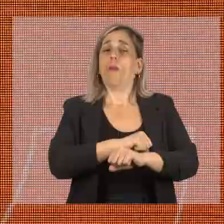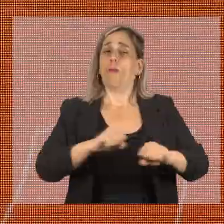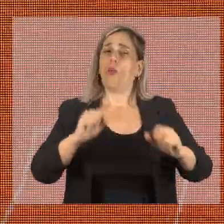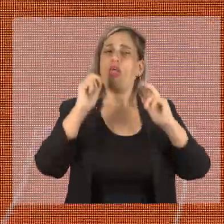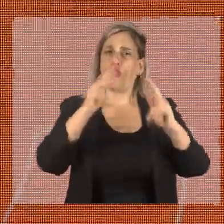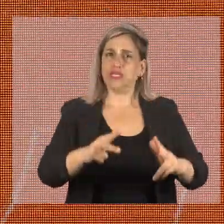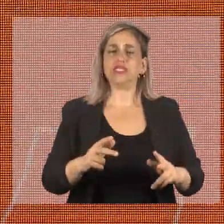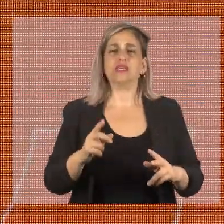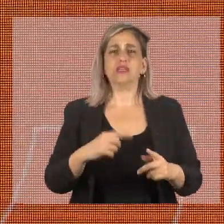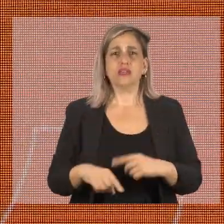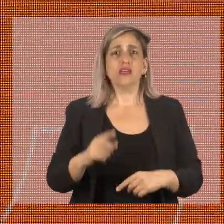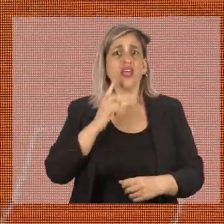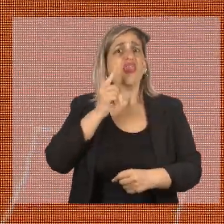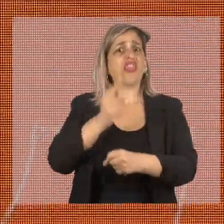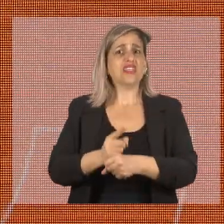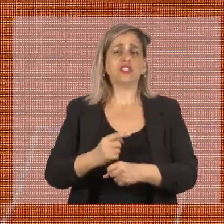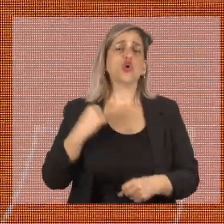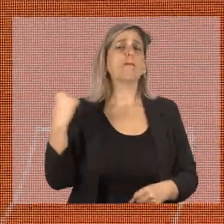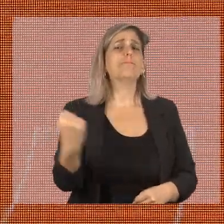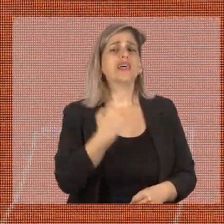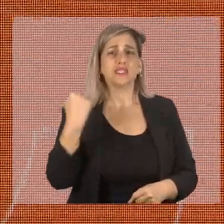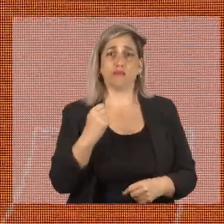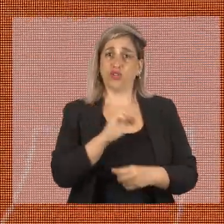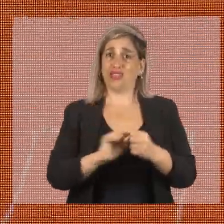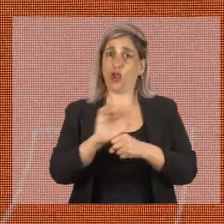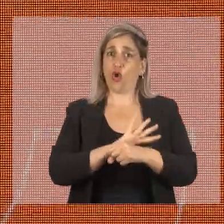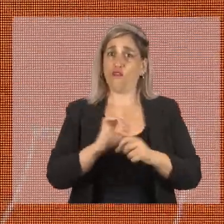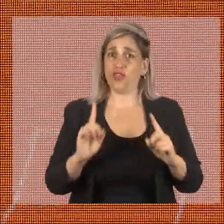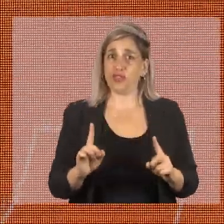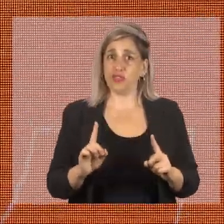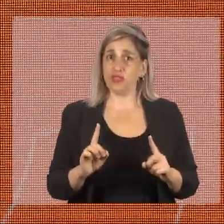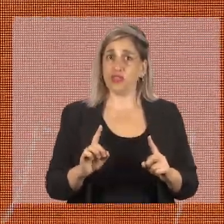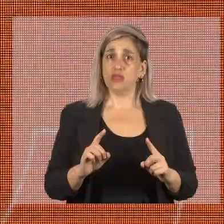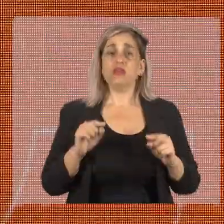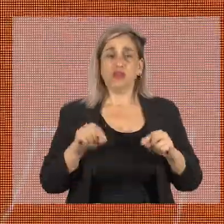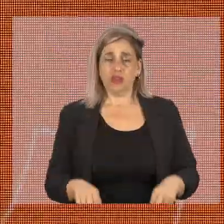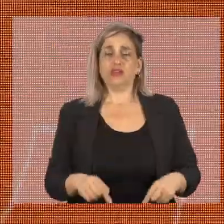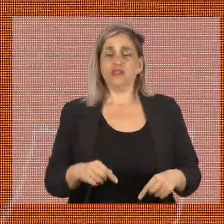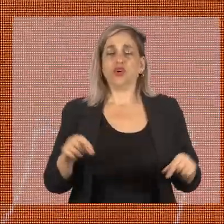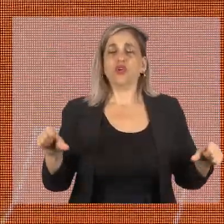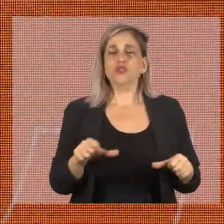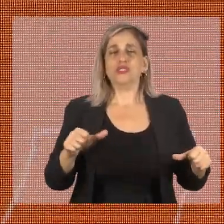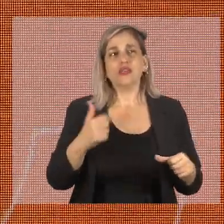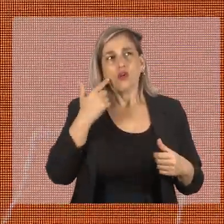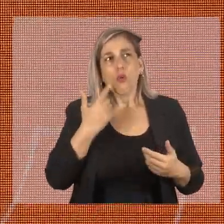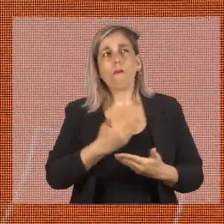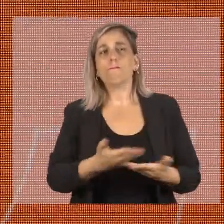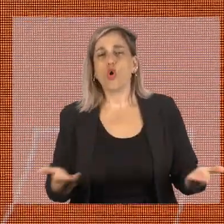decir que gran parte de las decisiones trascendentales de la pandemia, de alguna manera nos trazaron, nos